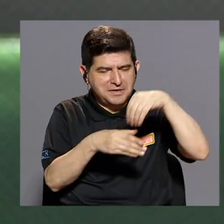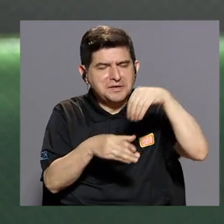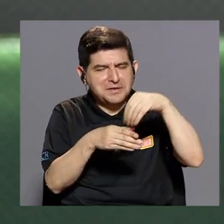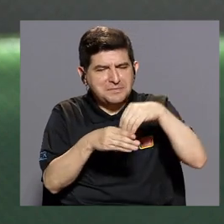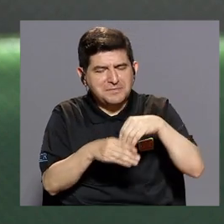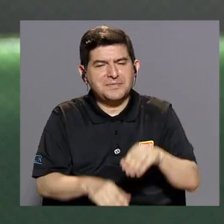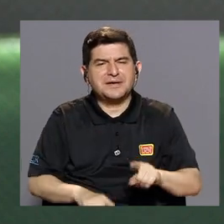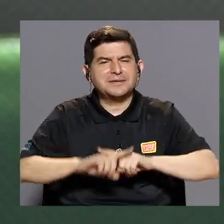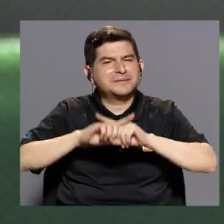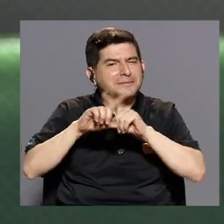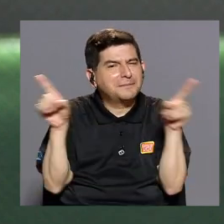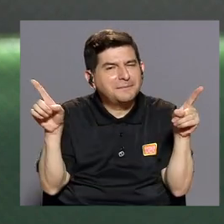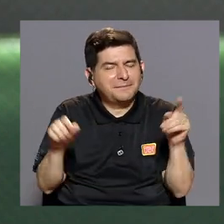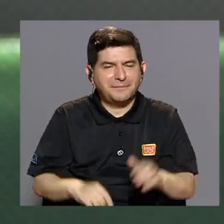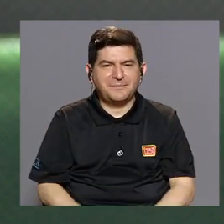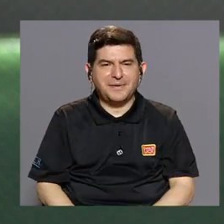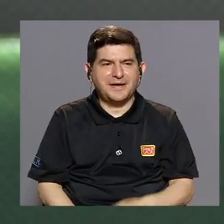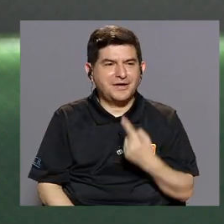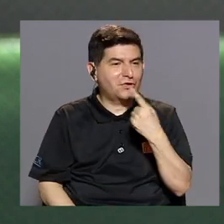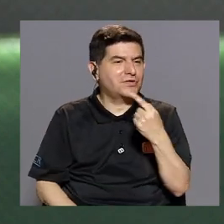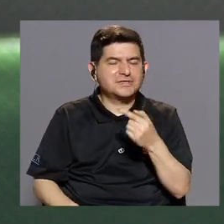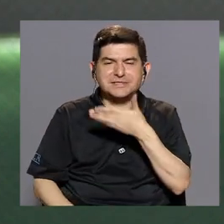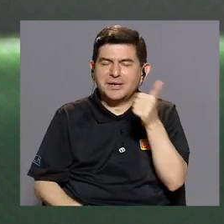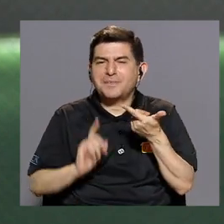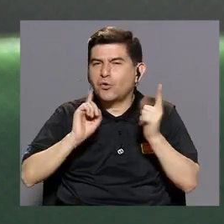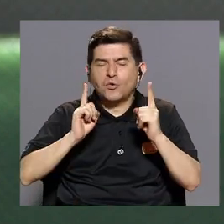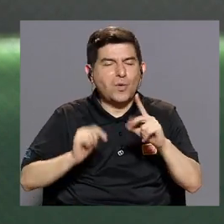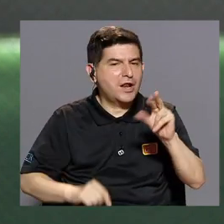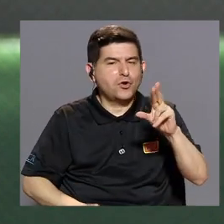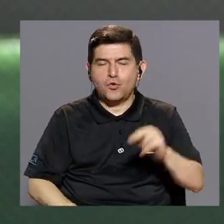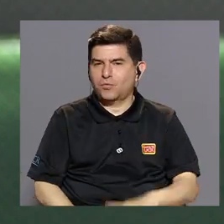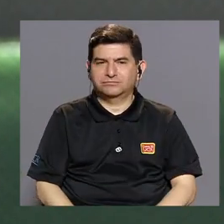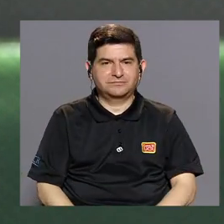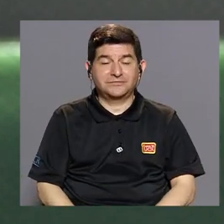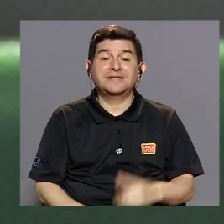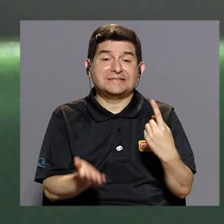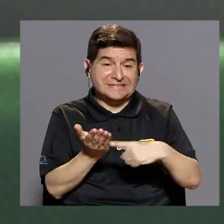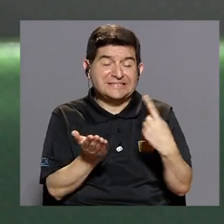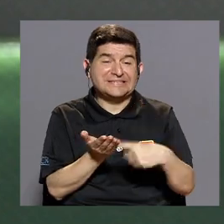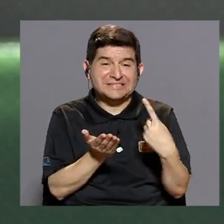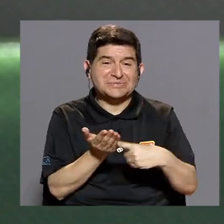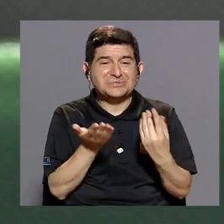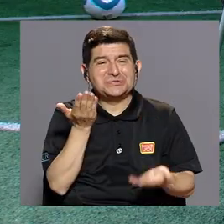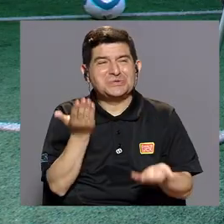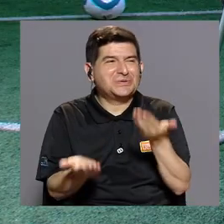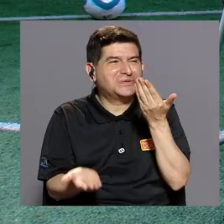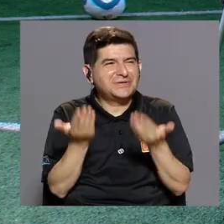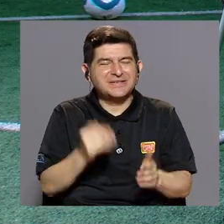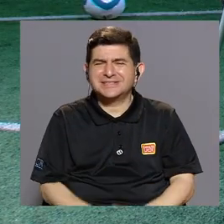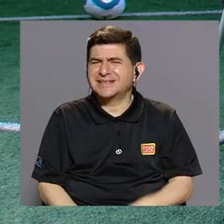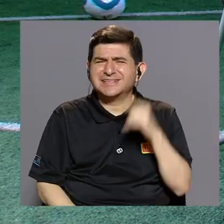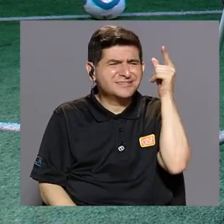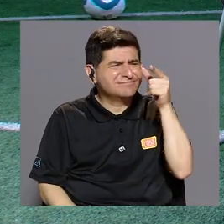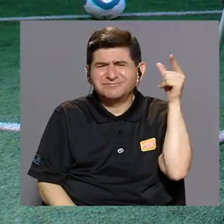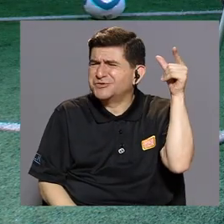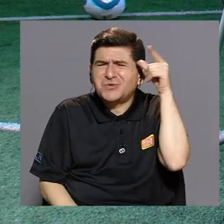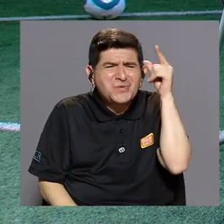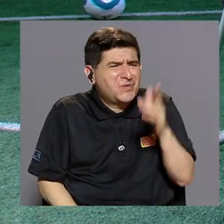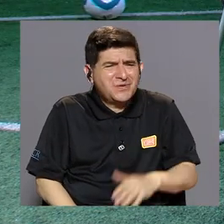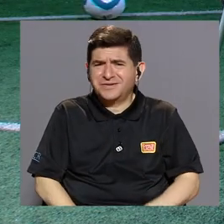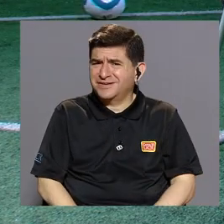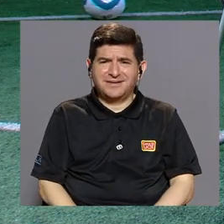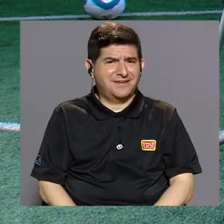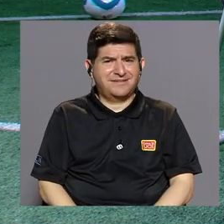pero creo que yo no podría decir cuál es mejor, ¿verdad? Yo creo que hasta es una discusión sin sentido,